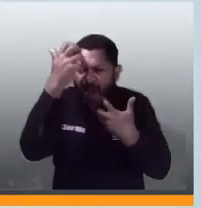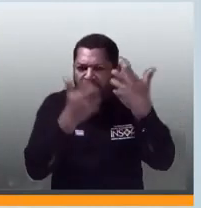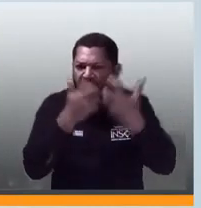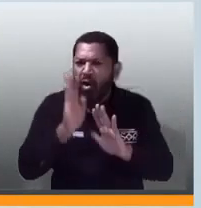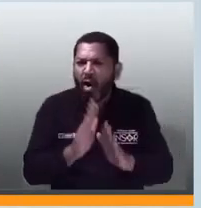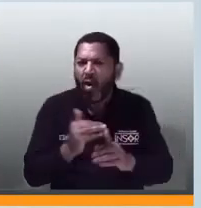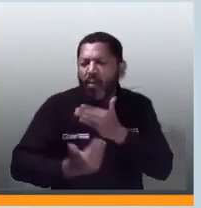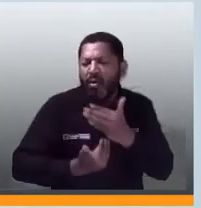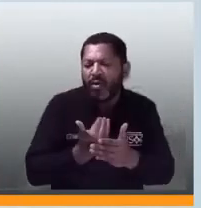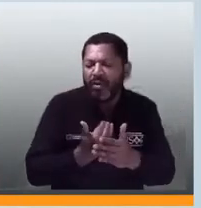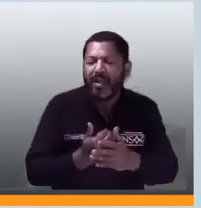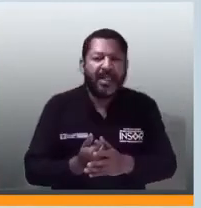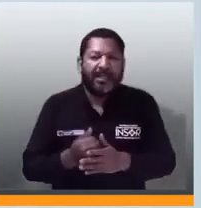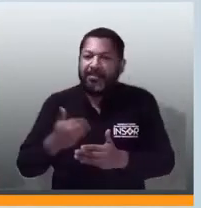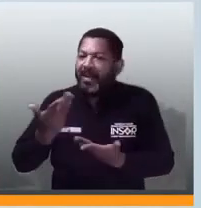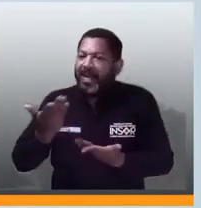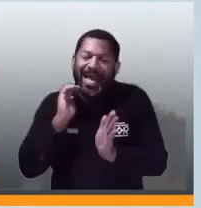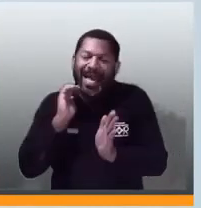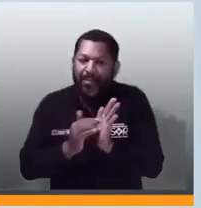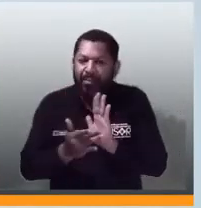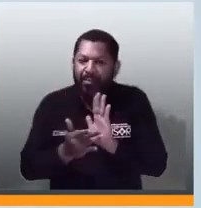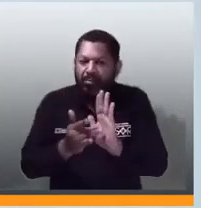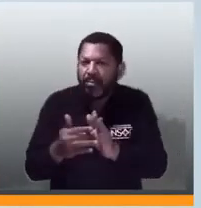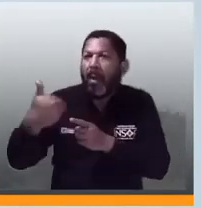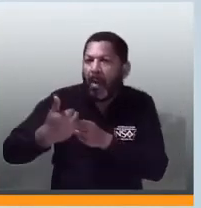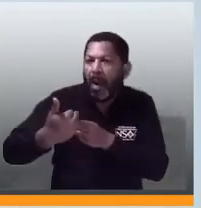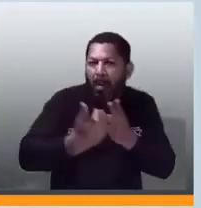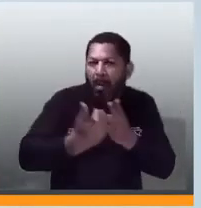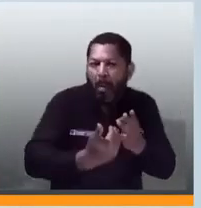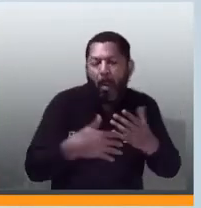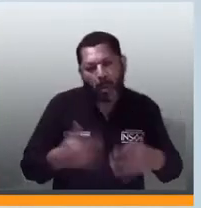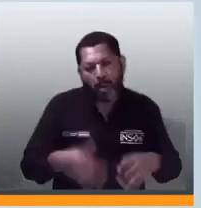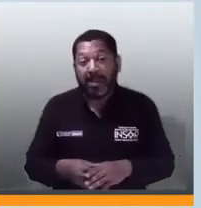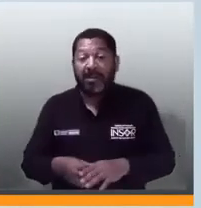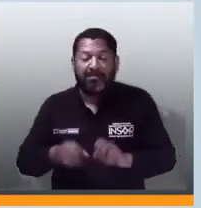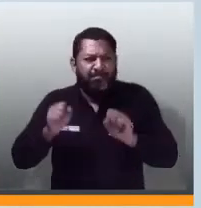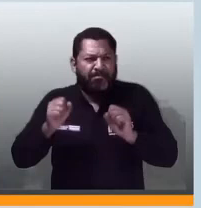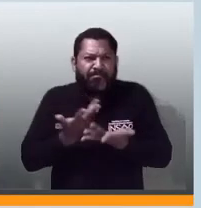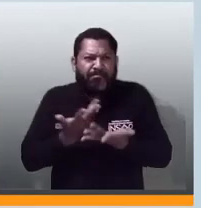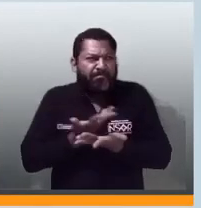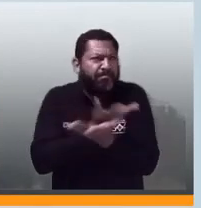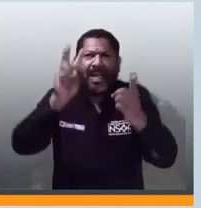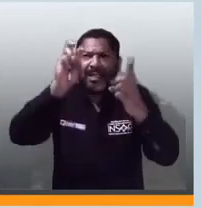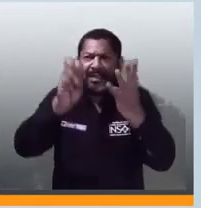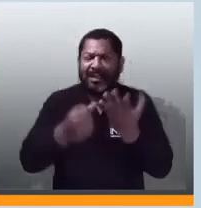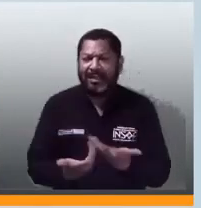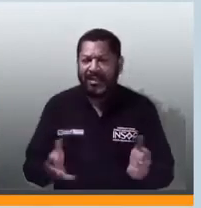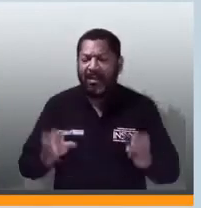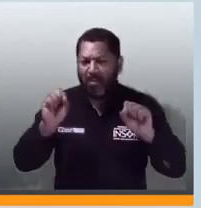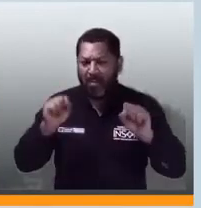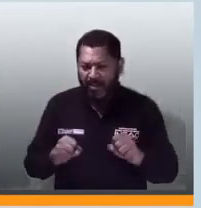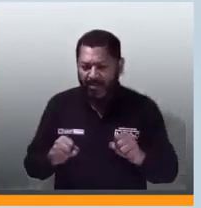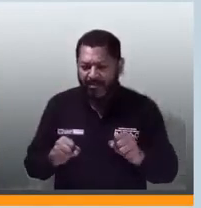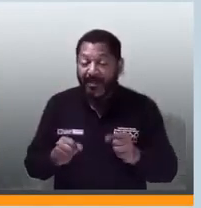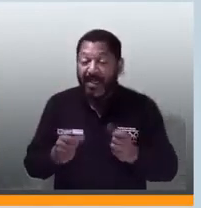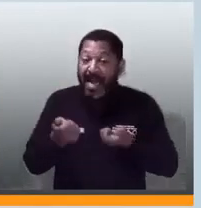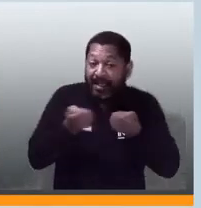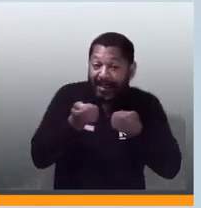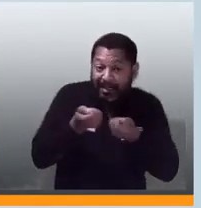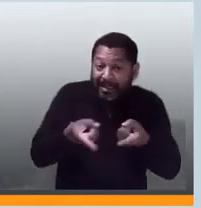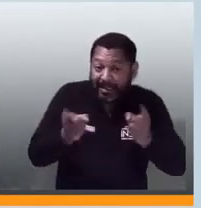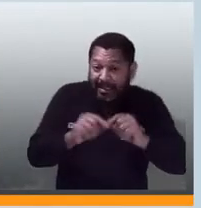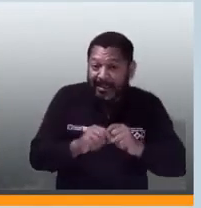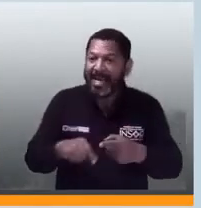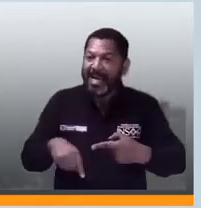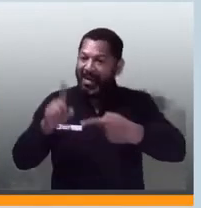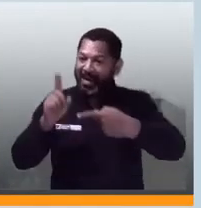Moodle, y así simplemente ese era un ejemplo, pero podemos hacerlo con muchísimas temáticas, igual de estrategias. Un